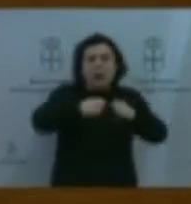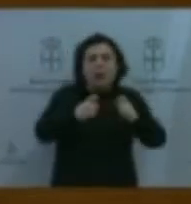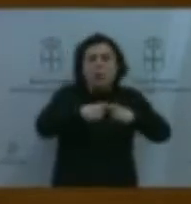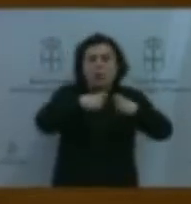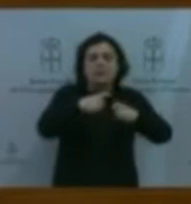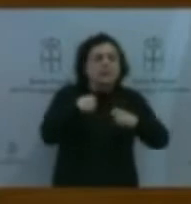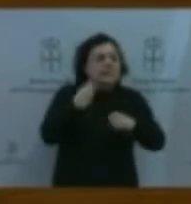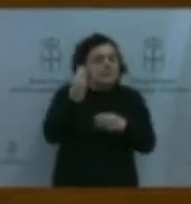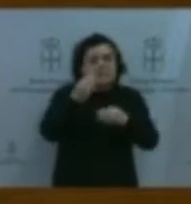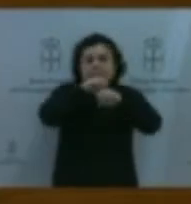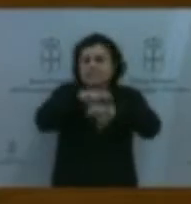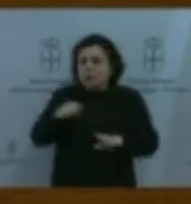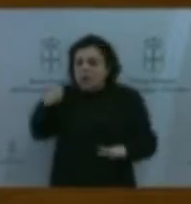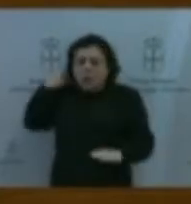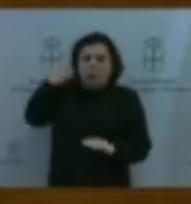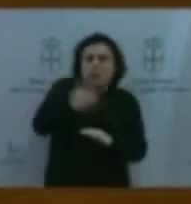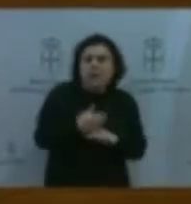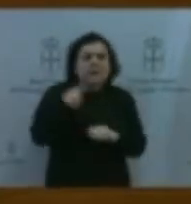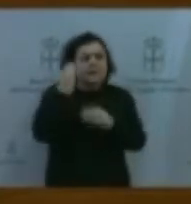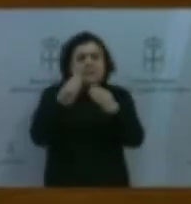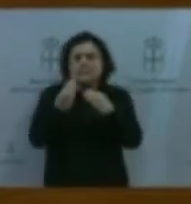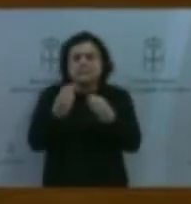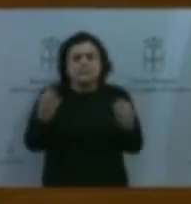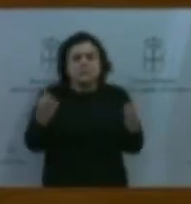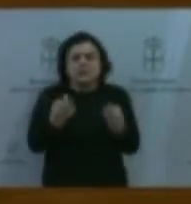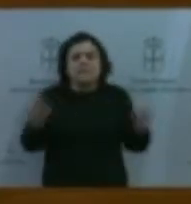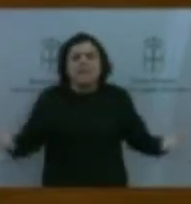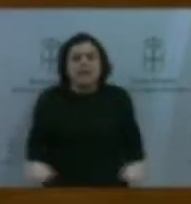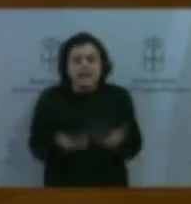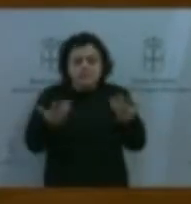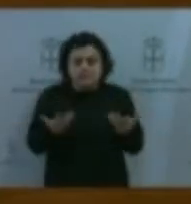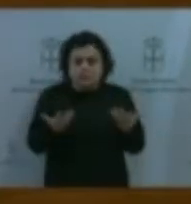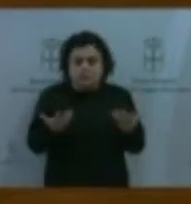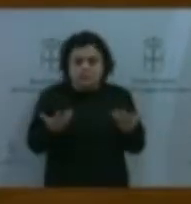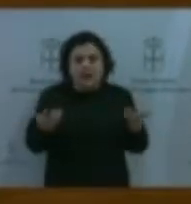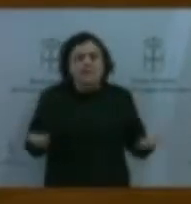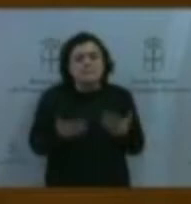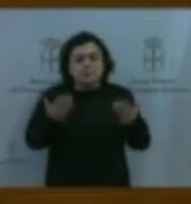que impulsar en avance en políticas públicas.